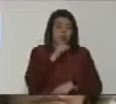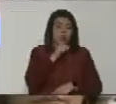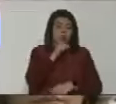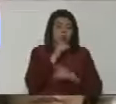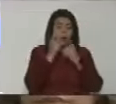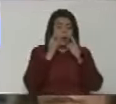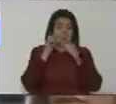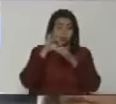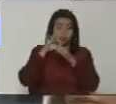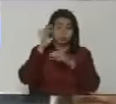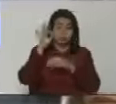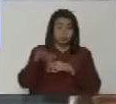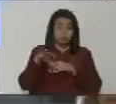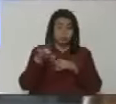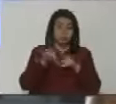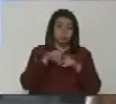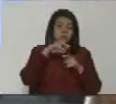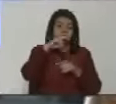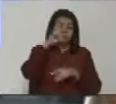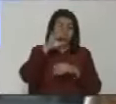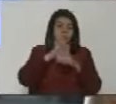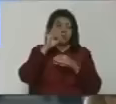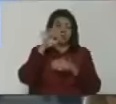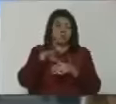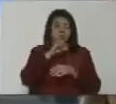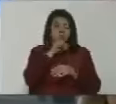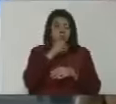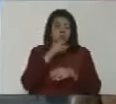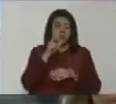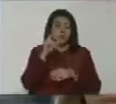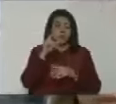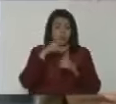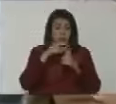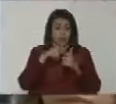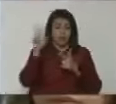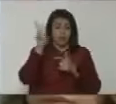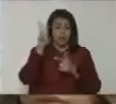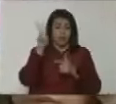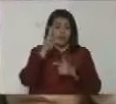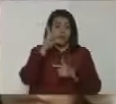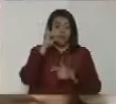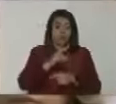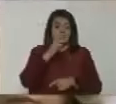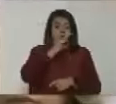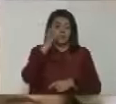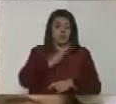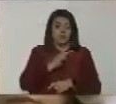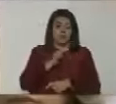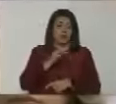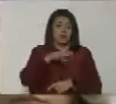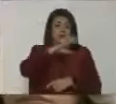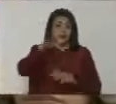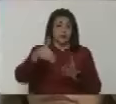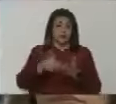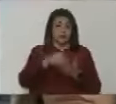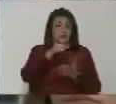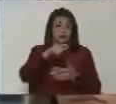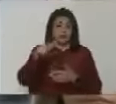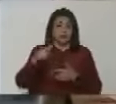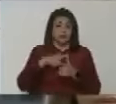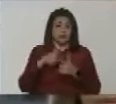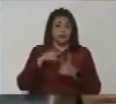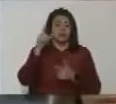adultas mayores de la República. El Estado así debe asegurarse que las garantías de